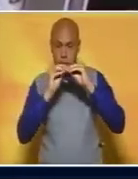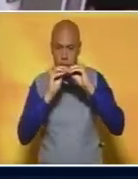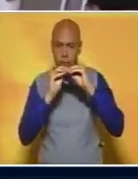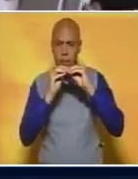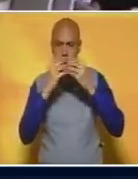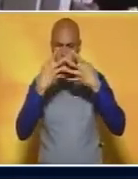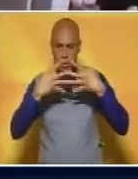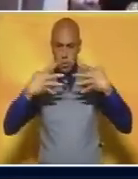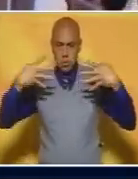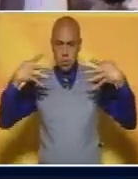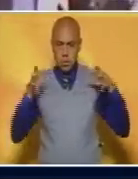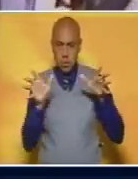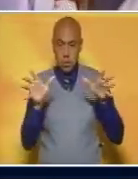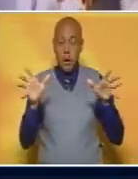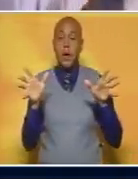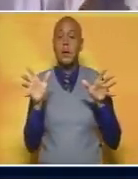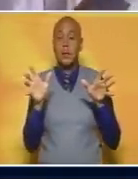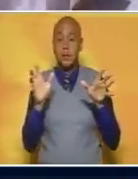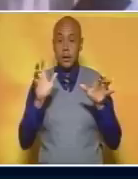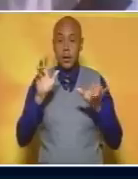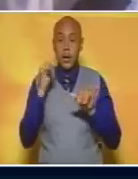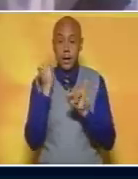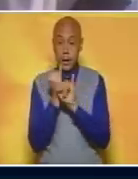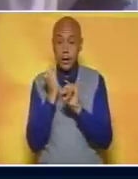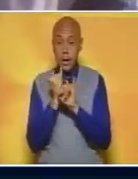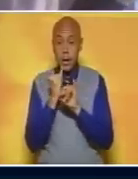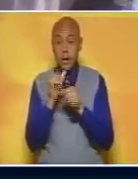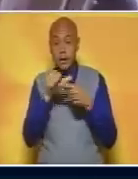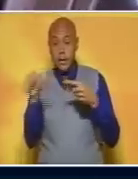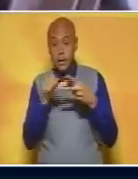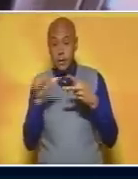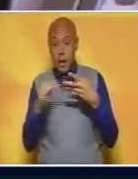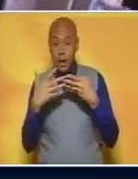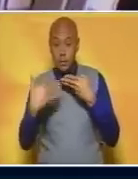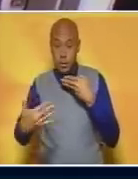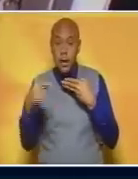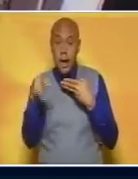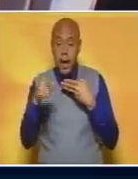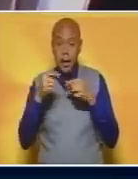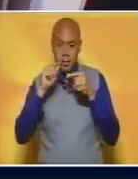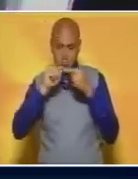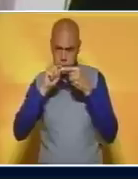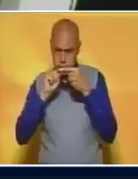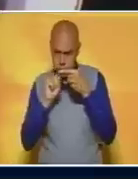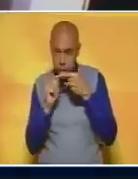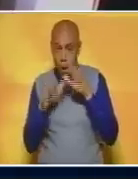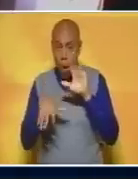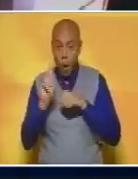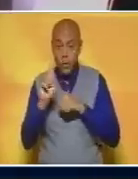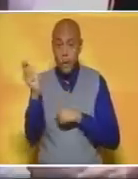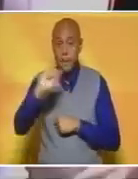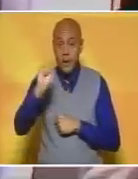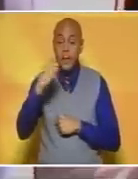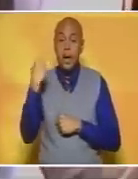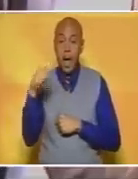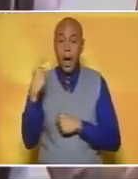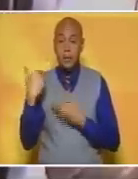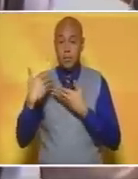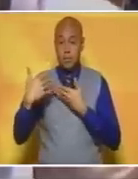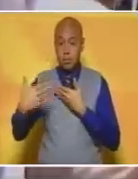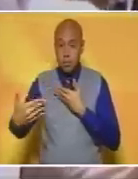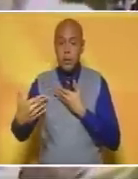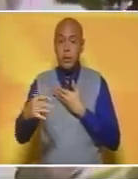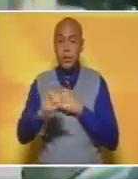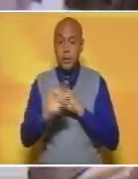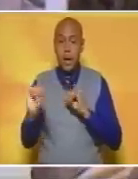Espacial Internacional. Dentro de 3 semanas, Koch finalizará su misión de 11 meses, la más prolongada para una